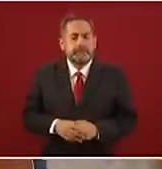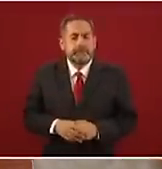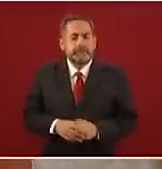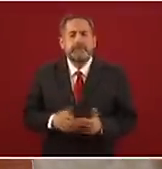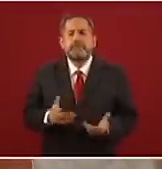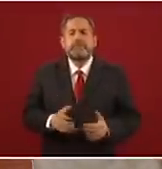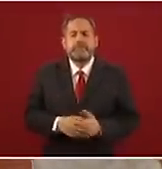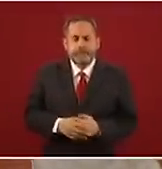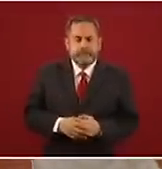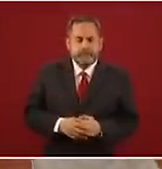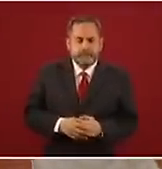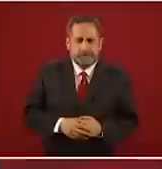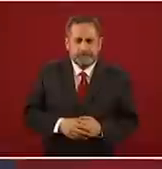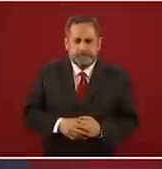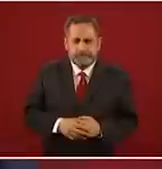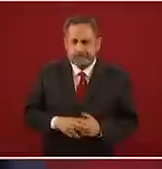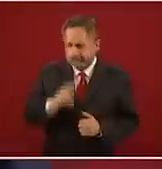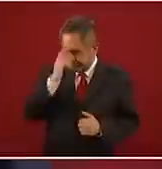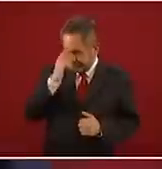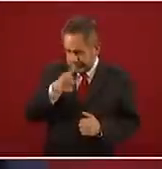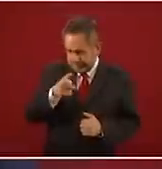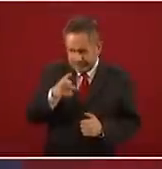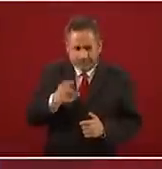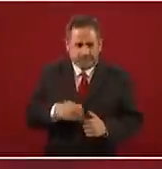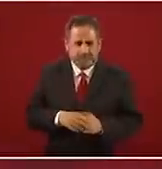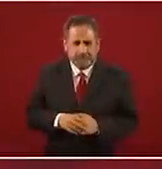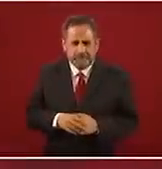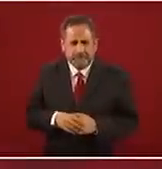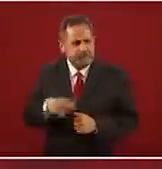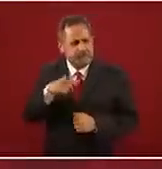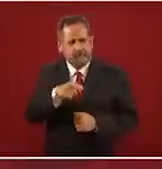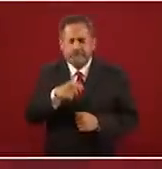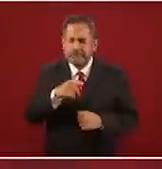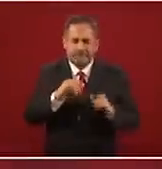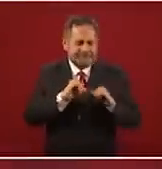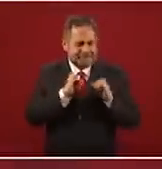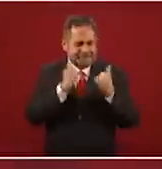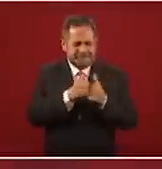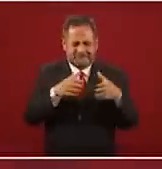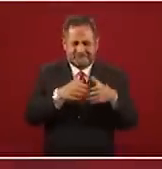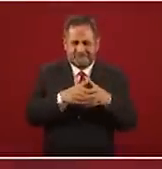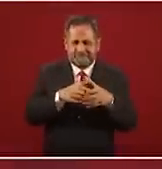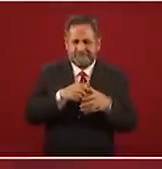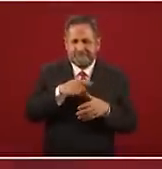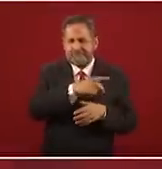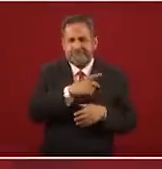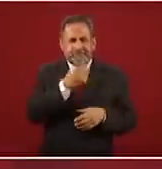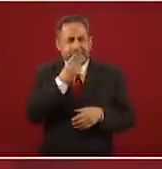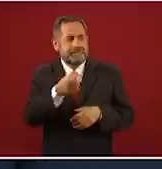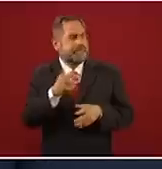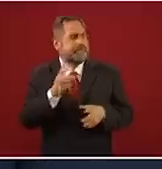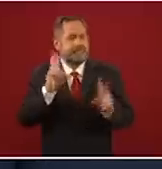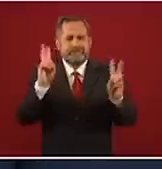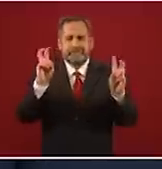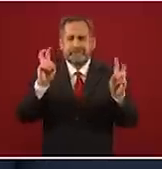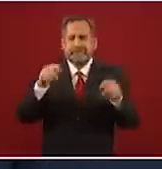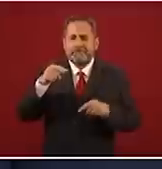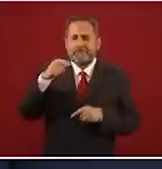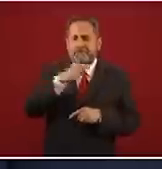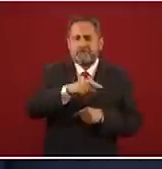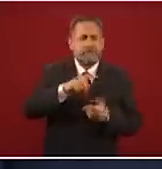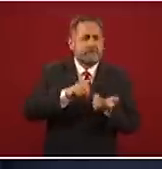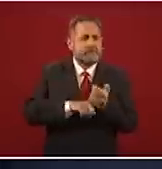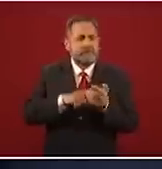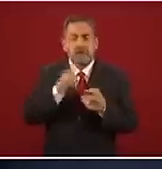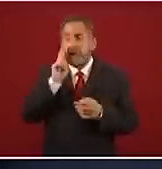¿Qué hacía una de estas asociaciones que medían el nivel de corrupción?